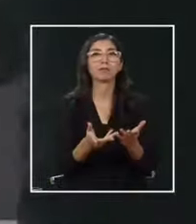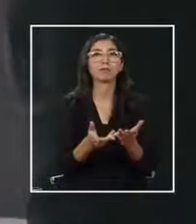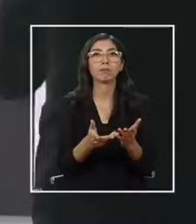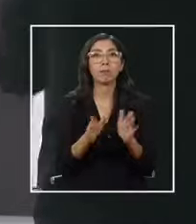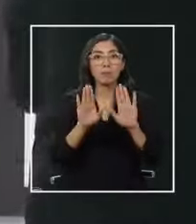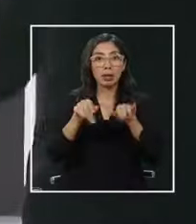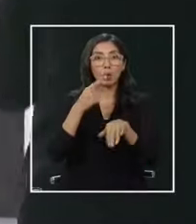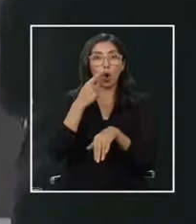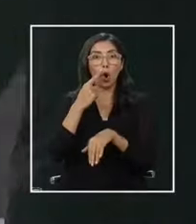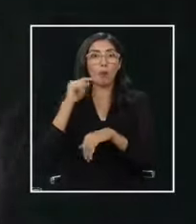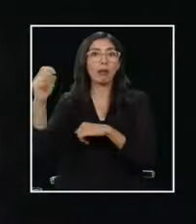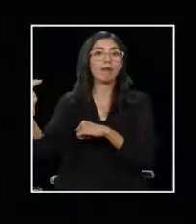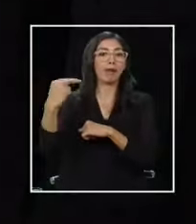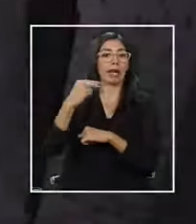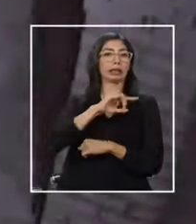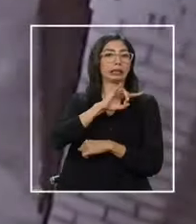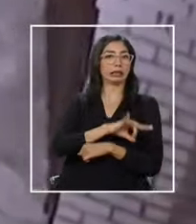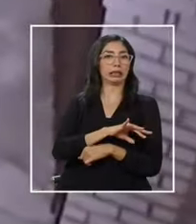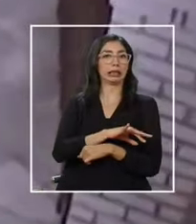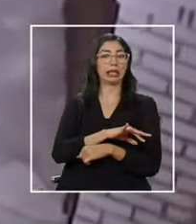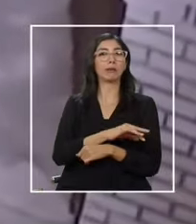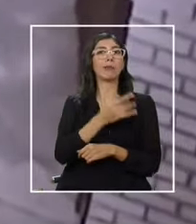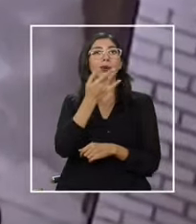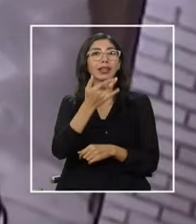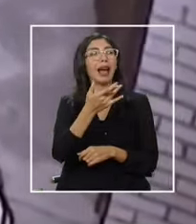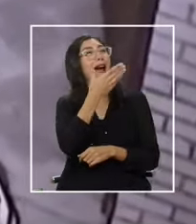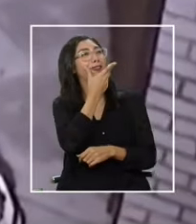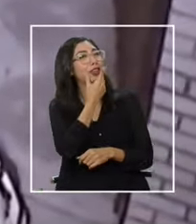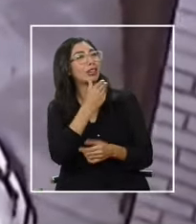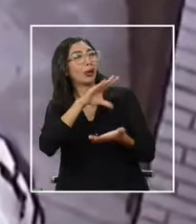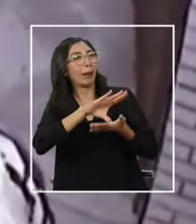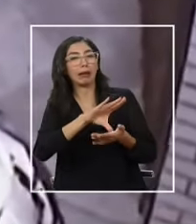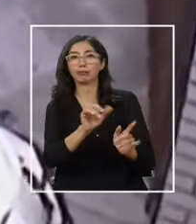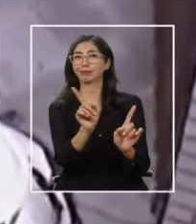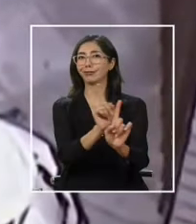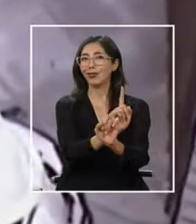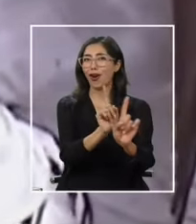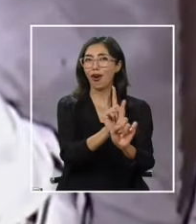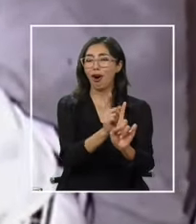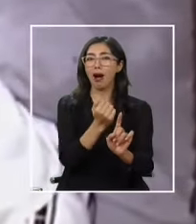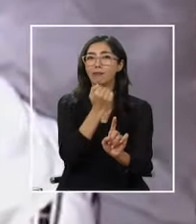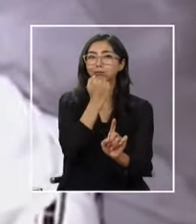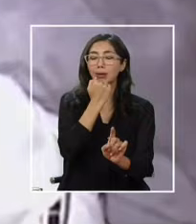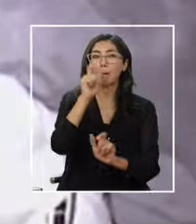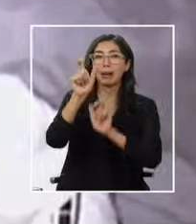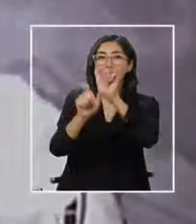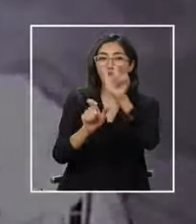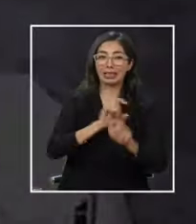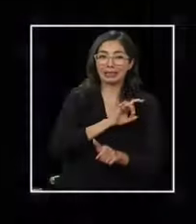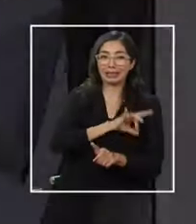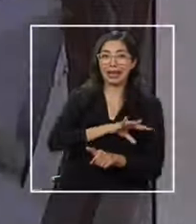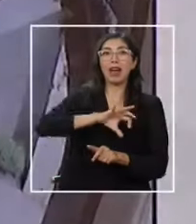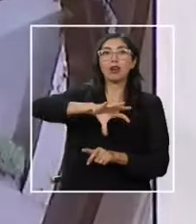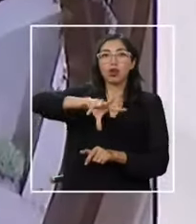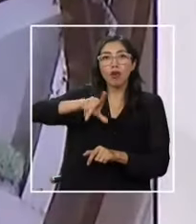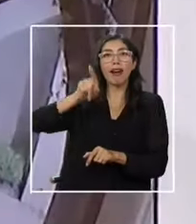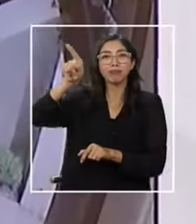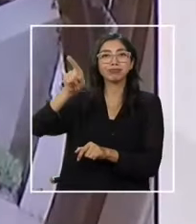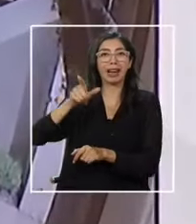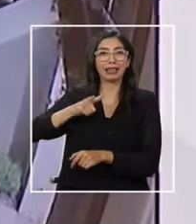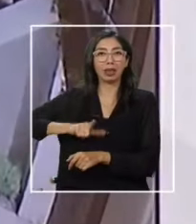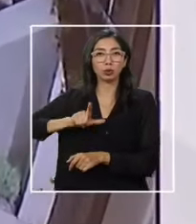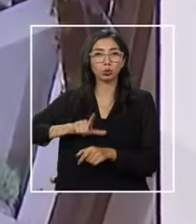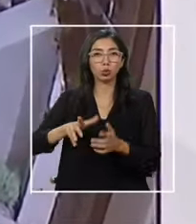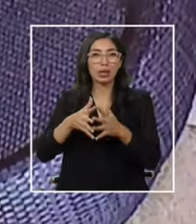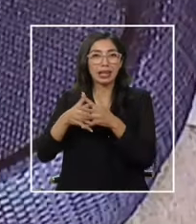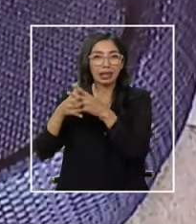en Chile, y no precisamente por sus paisajes o comidas, sino por quienes delinquen en Estados Unidos.